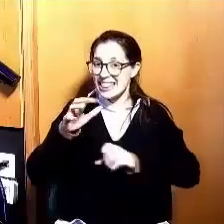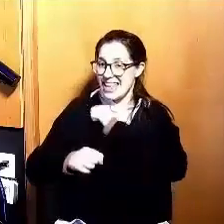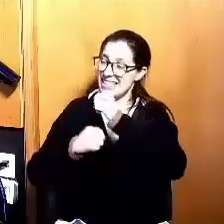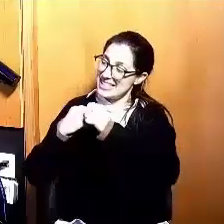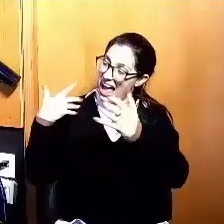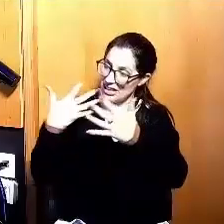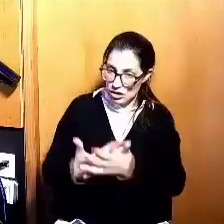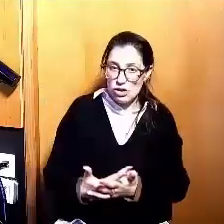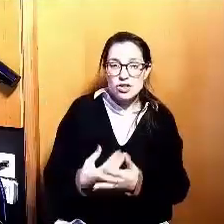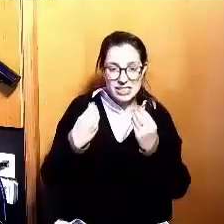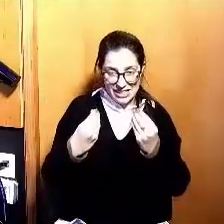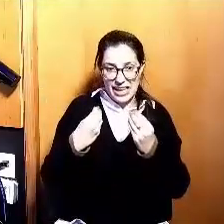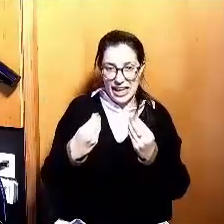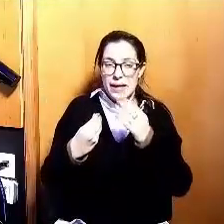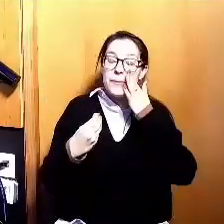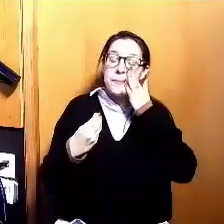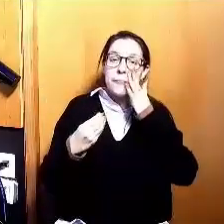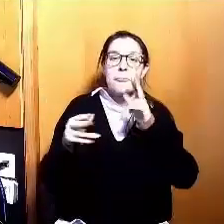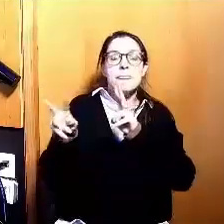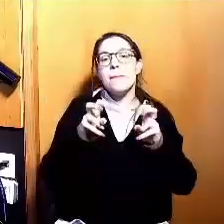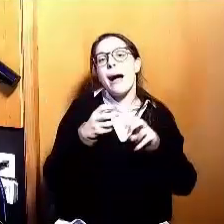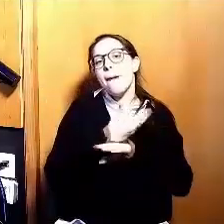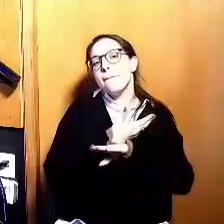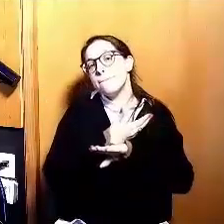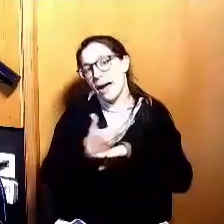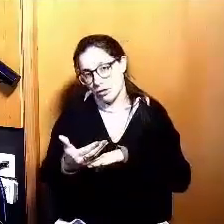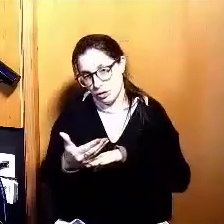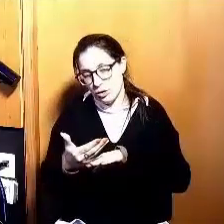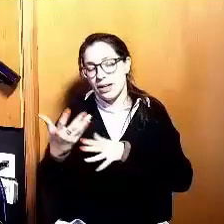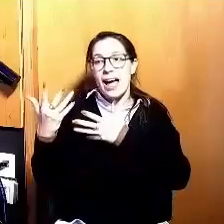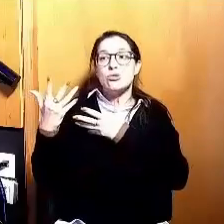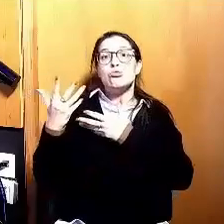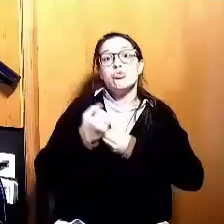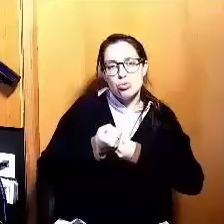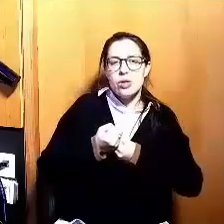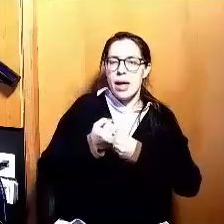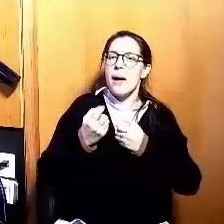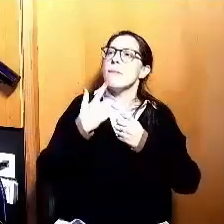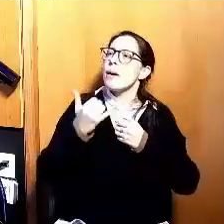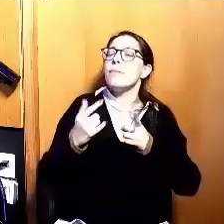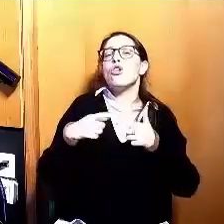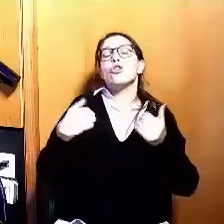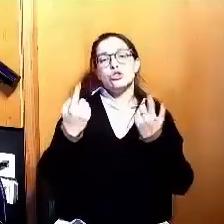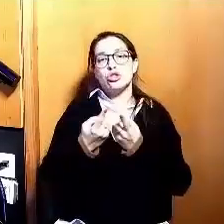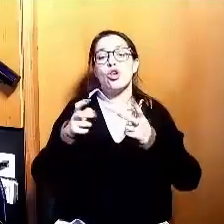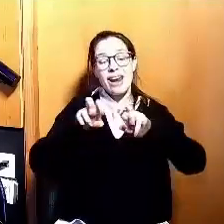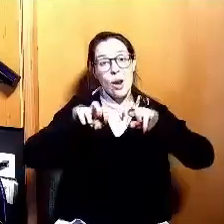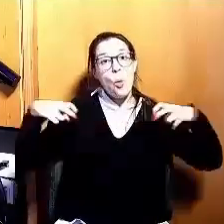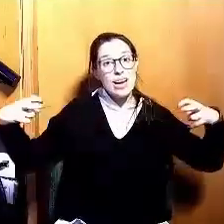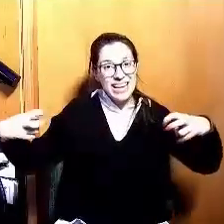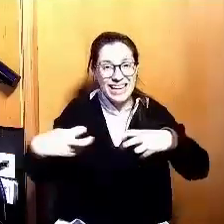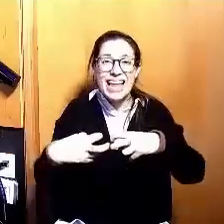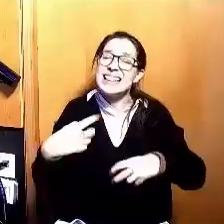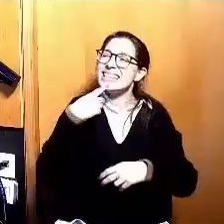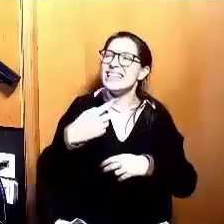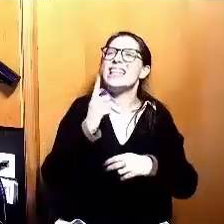diría yo, es medición de impacto que nos ayude a cuando nos sentemos en la mesa a decir, oye, hay que hacer esta iniciativa de datos